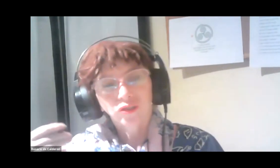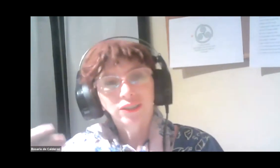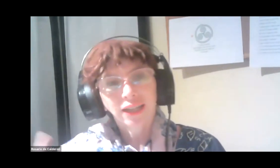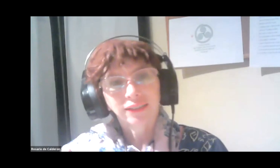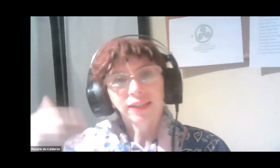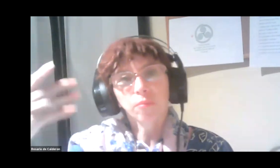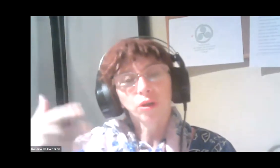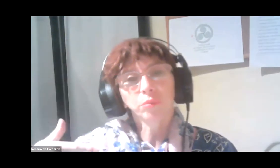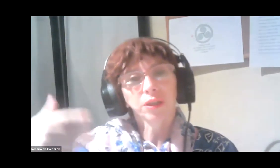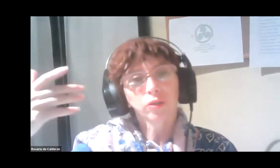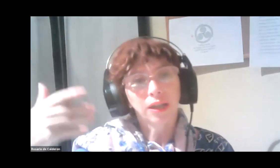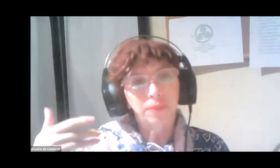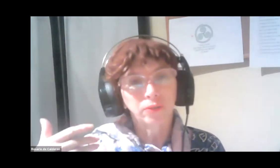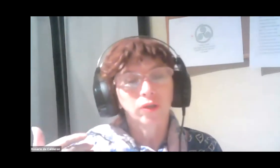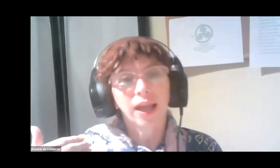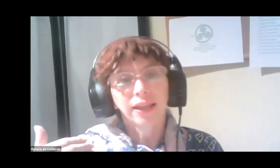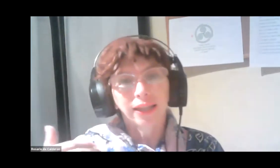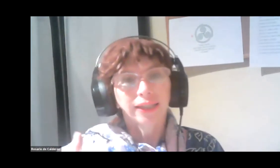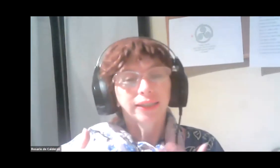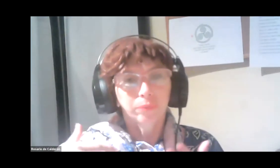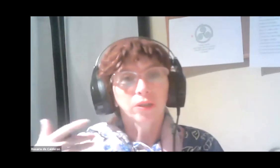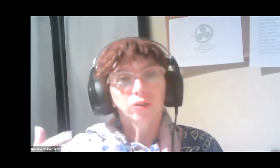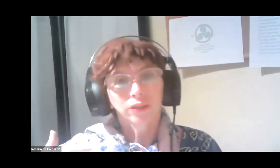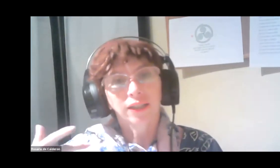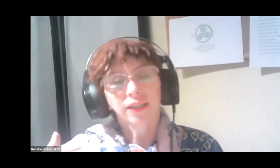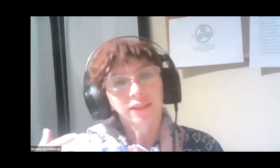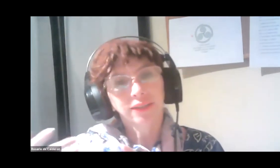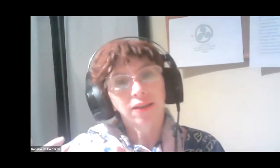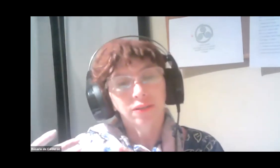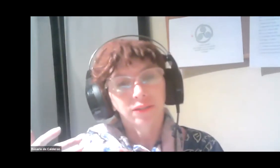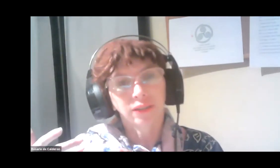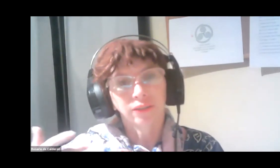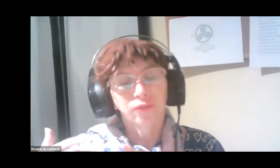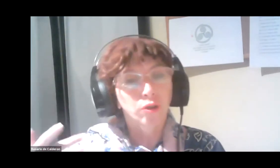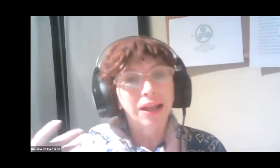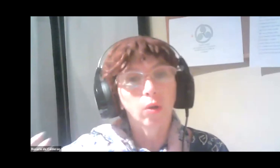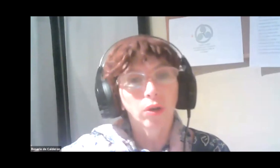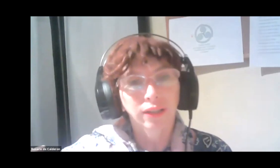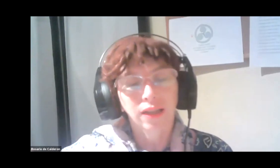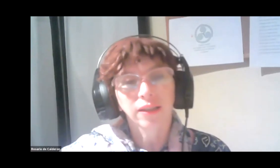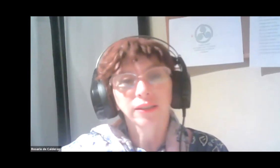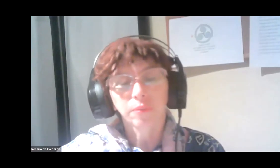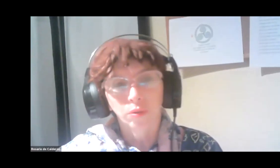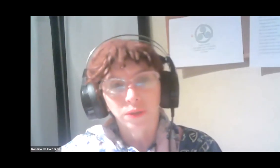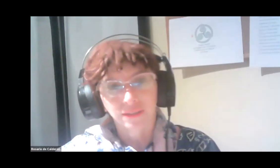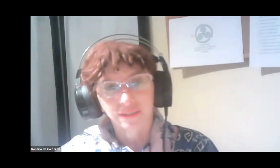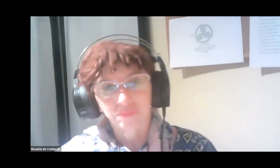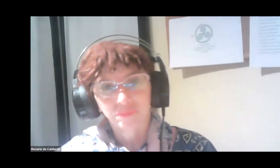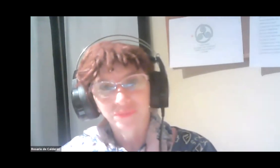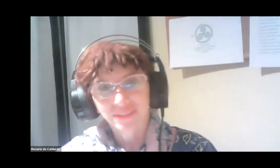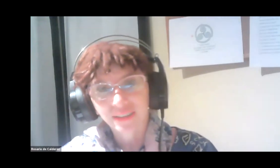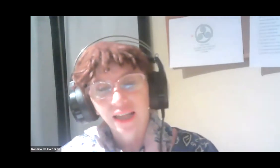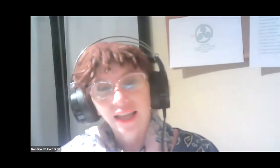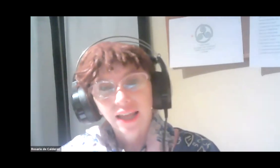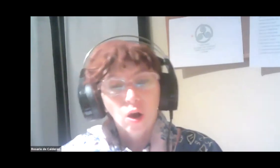ellos sienten el movimiento de la persona y por eso tienen esta forma correcta de desenvolverse